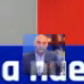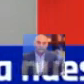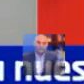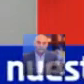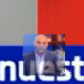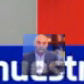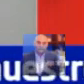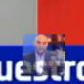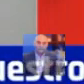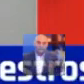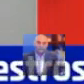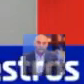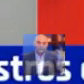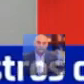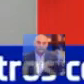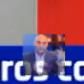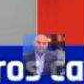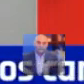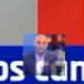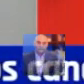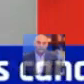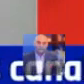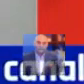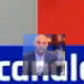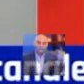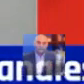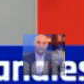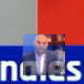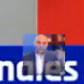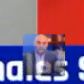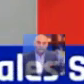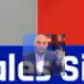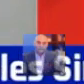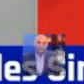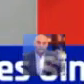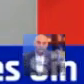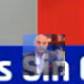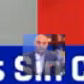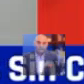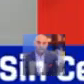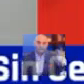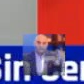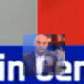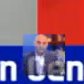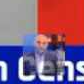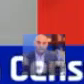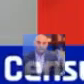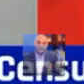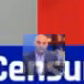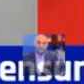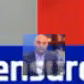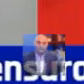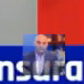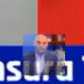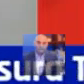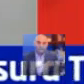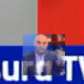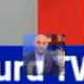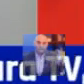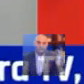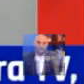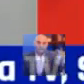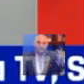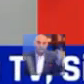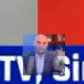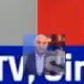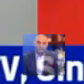desde luego, en el medio de comunicación, estamos dando a conocer notas del día, información, opinión,